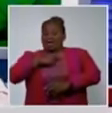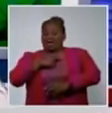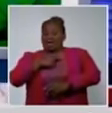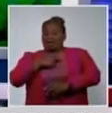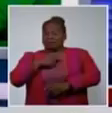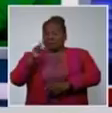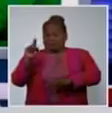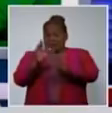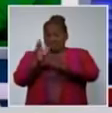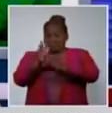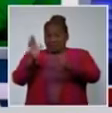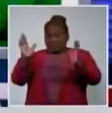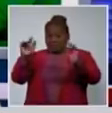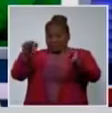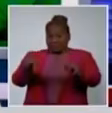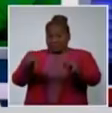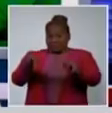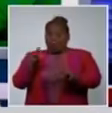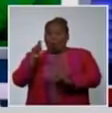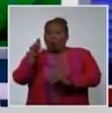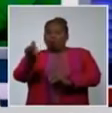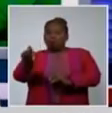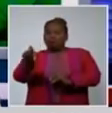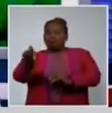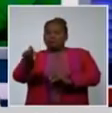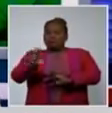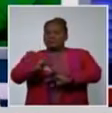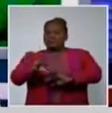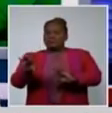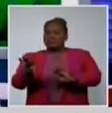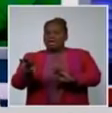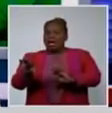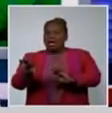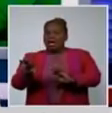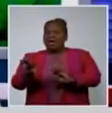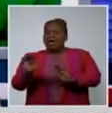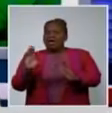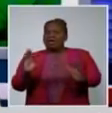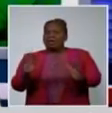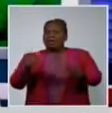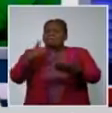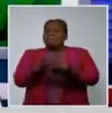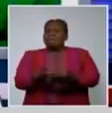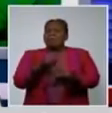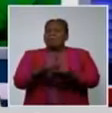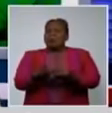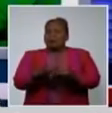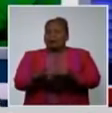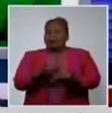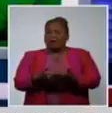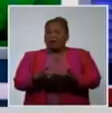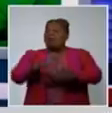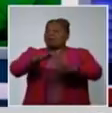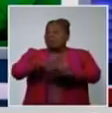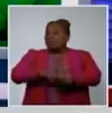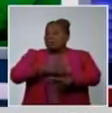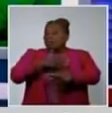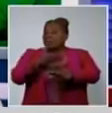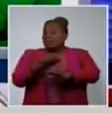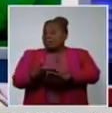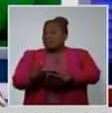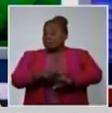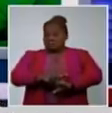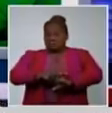etapa la última fase de desarrollo de ensayo para la la pugna del plan entonces comenzaría la